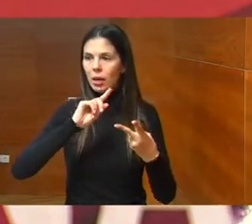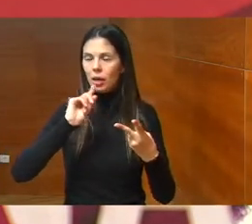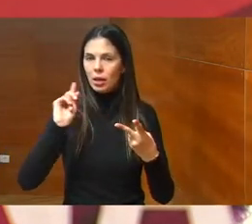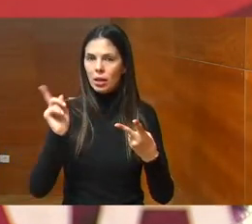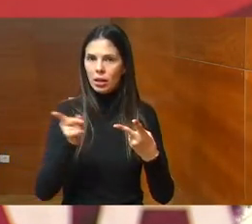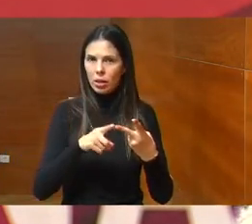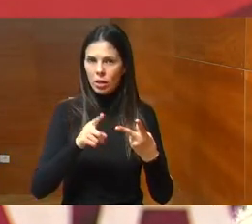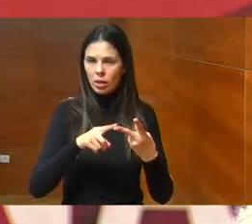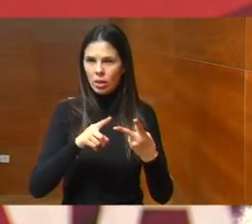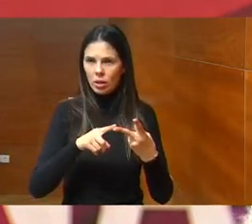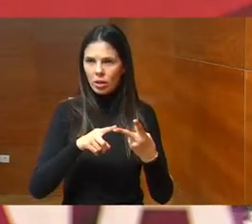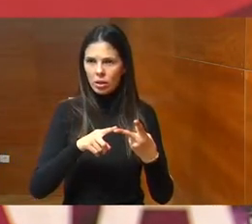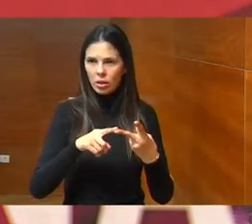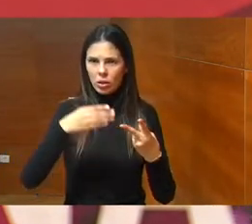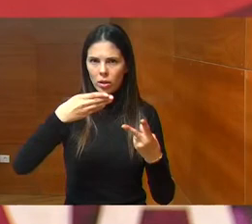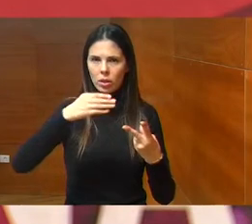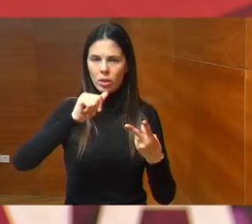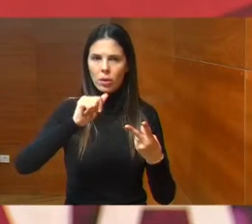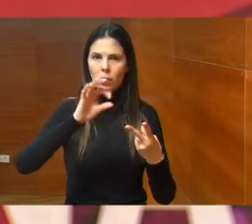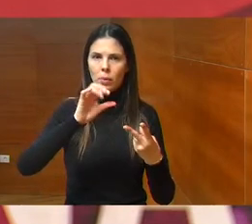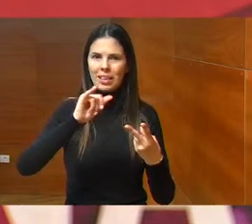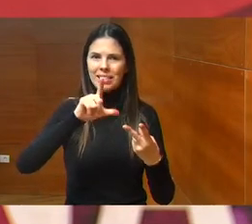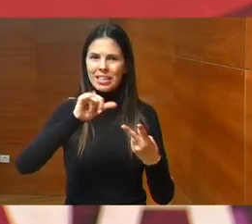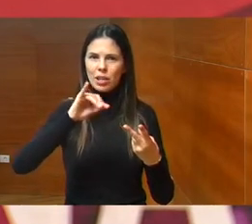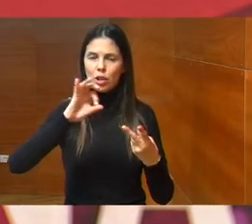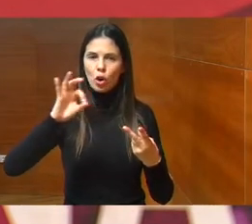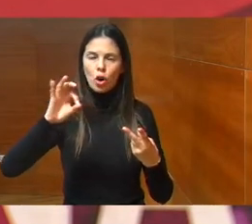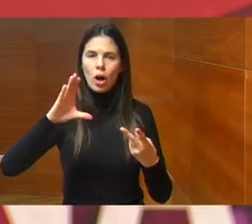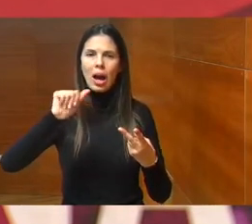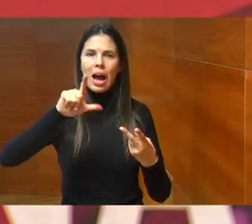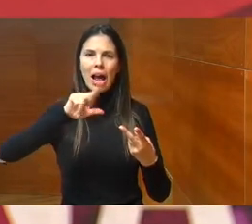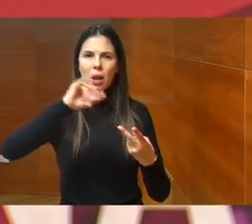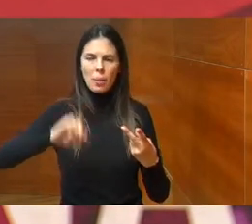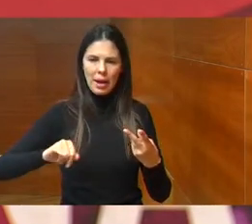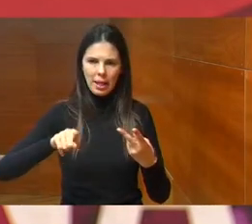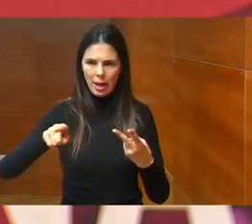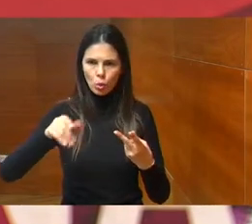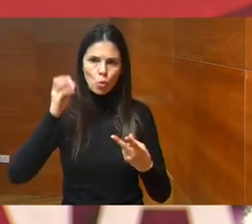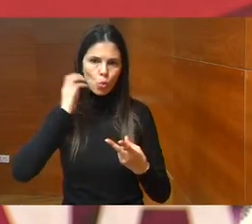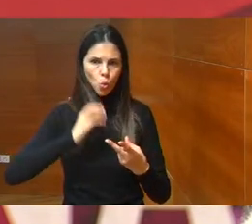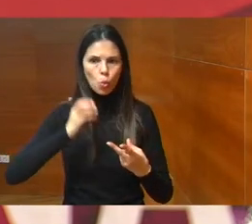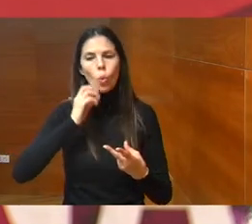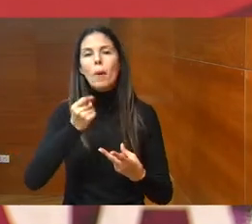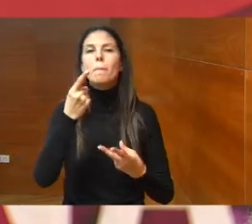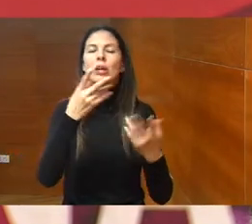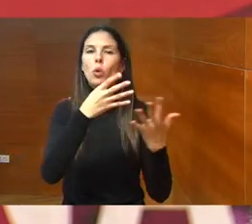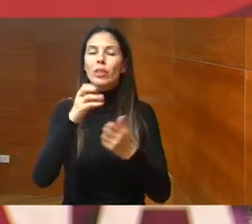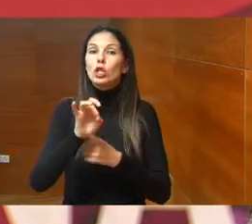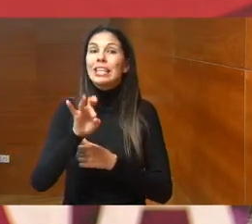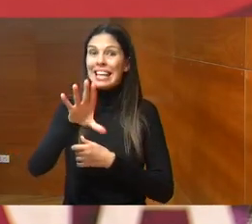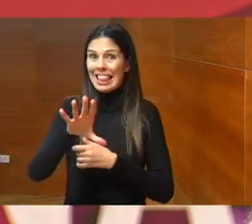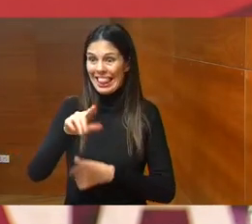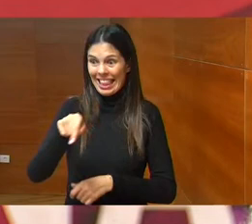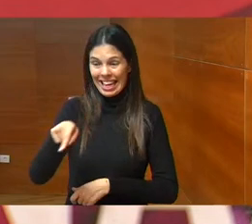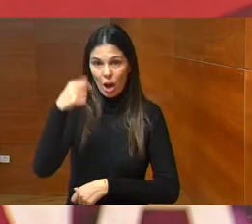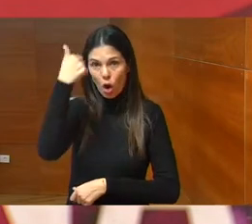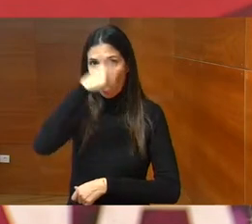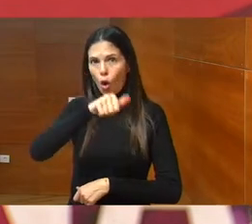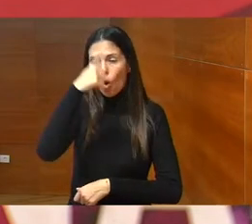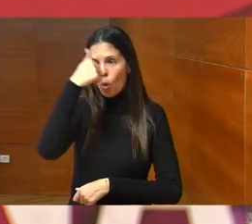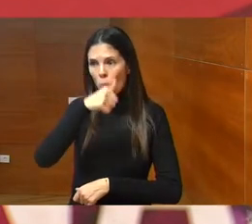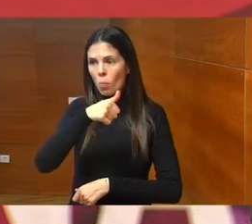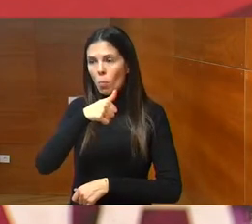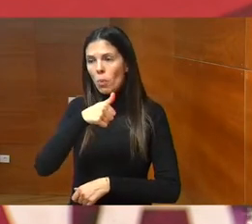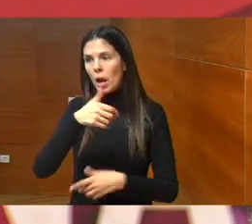y otro fue Basilio Álvarez en Cuba en 1915 que este hombre que ome quería